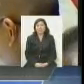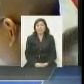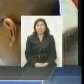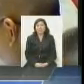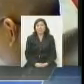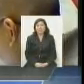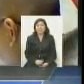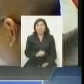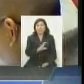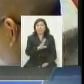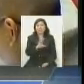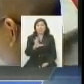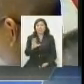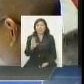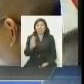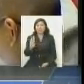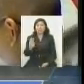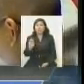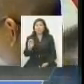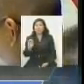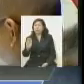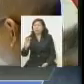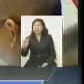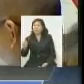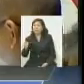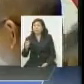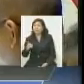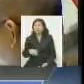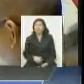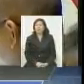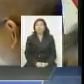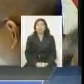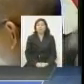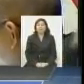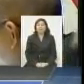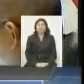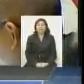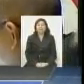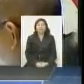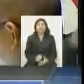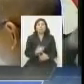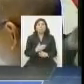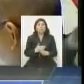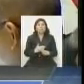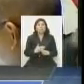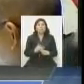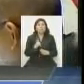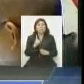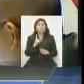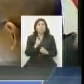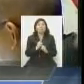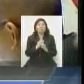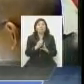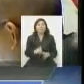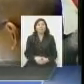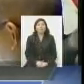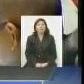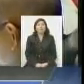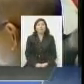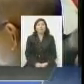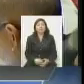a 504 mil soles, señores de Lima y del Perú entero, más de medio millón de soles diario.